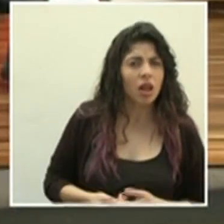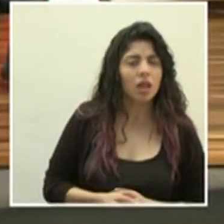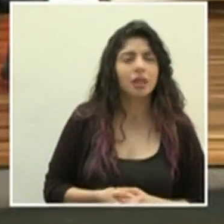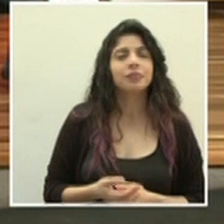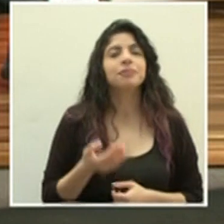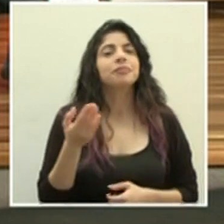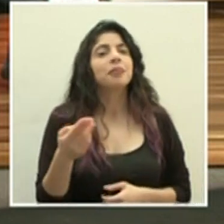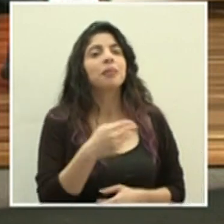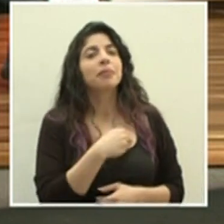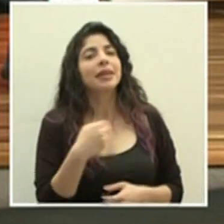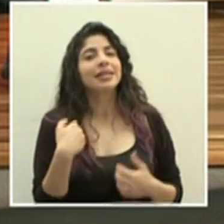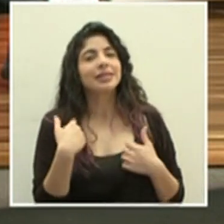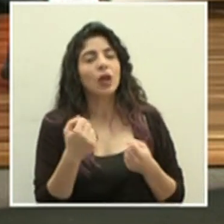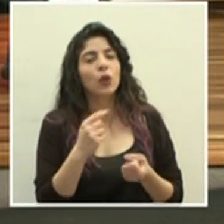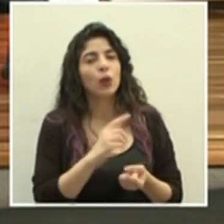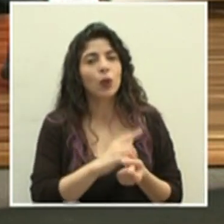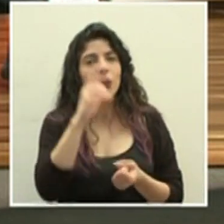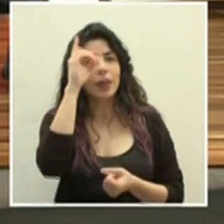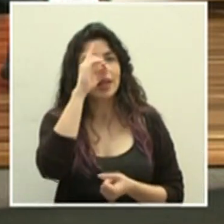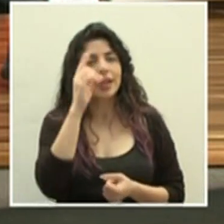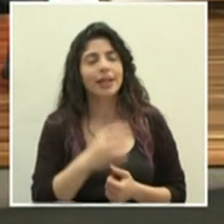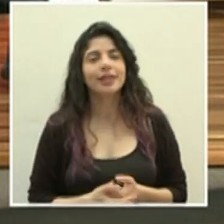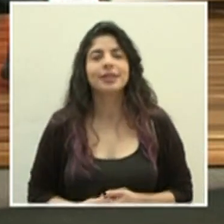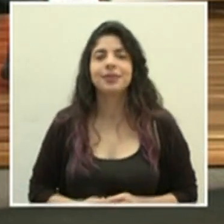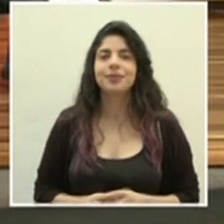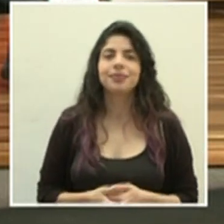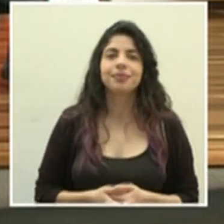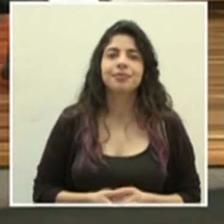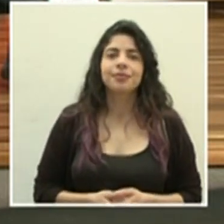Ministro de Salud, el doctor Daniel Salas.